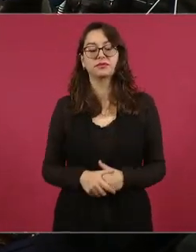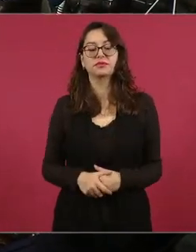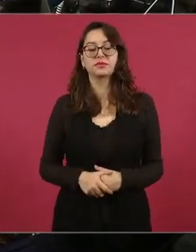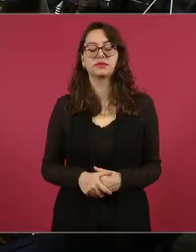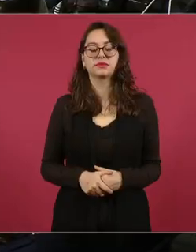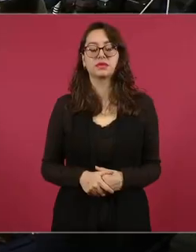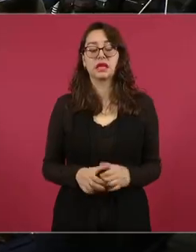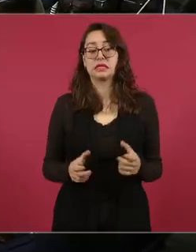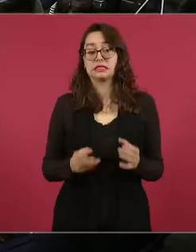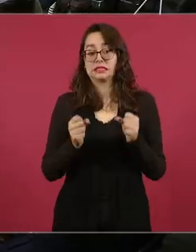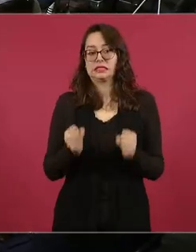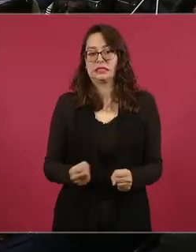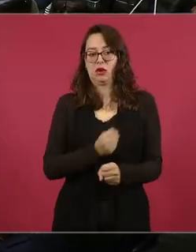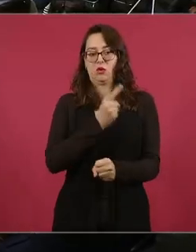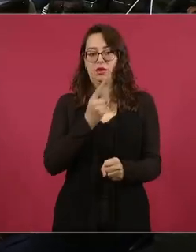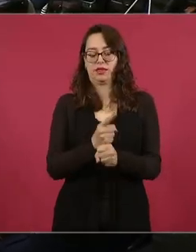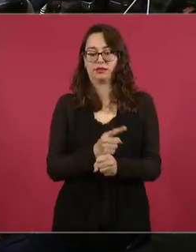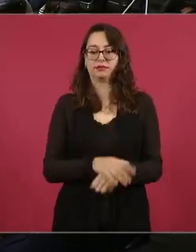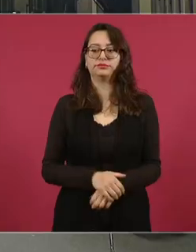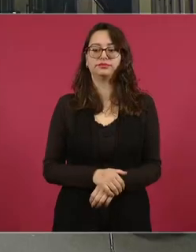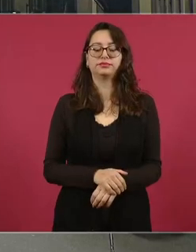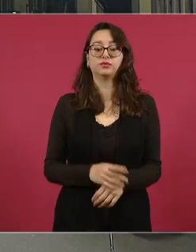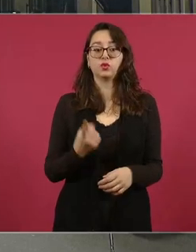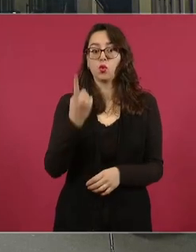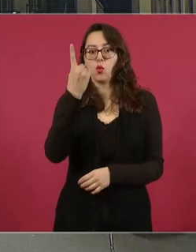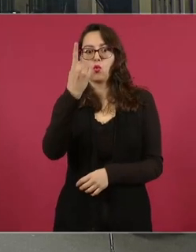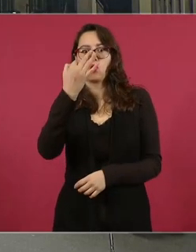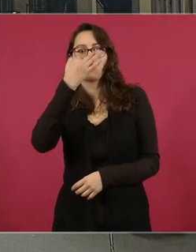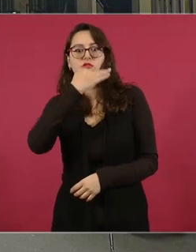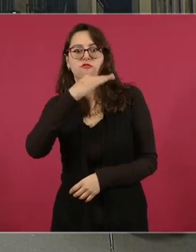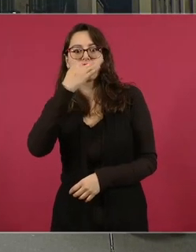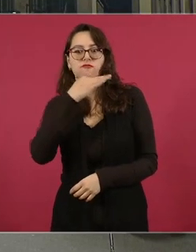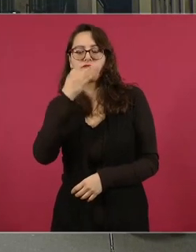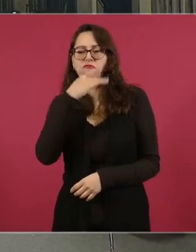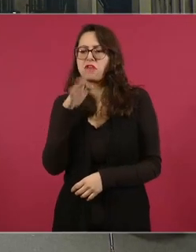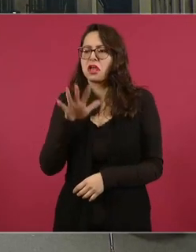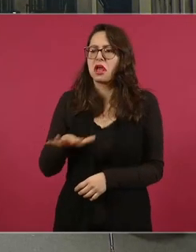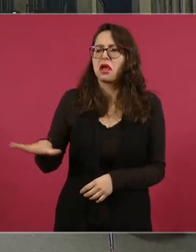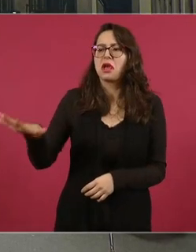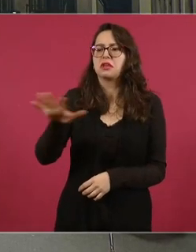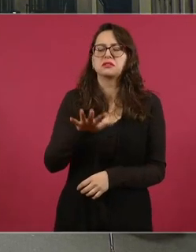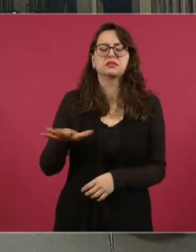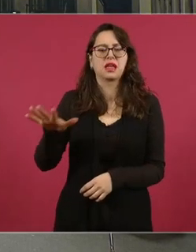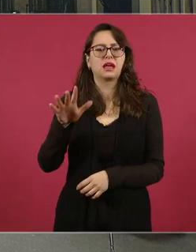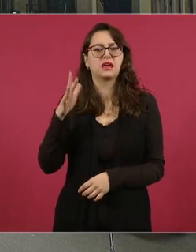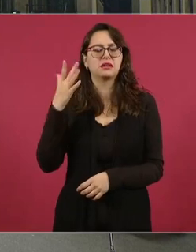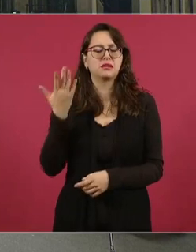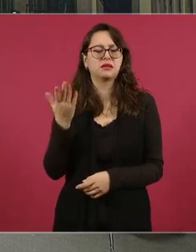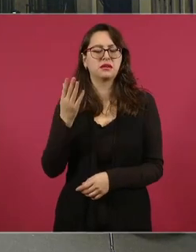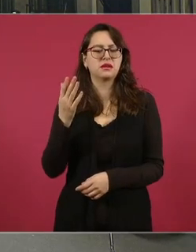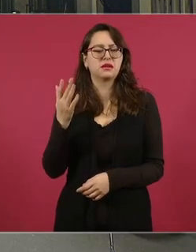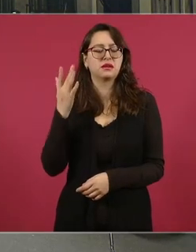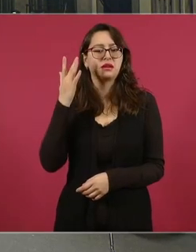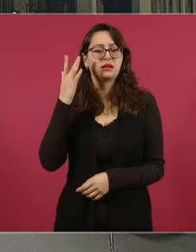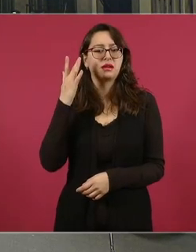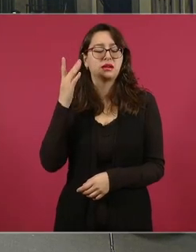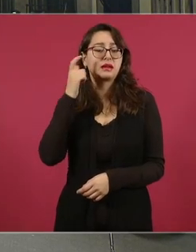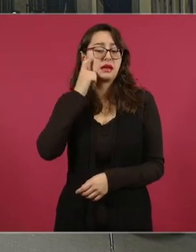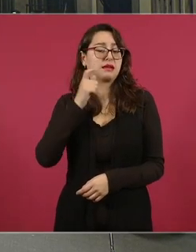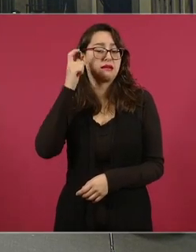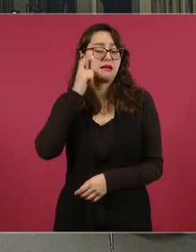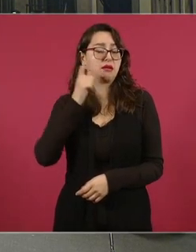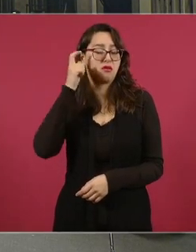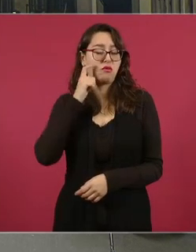rostro cubierto y armados ingresaron a una fiesta y habrían sustraído a nueve personas en una localidad de Santa Fe, en el municipio, en Guerrero.